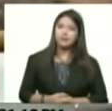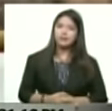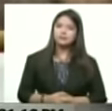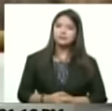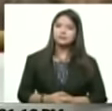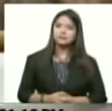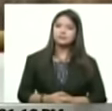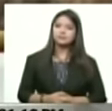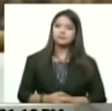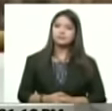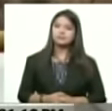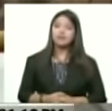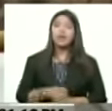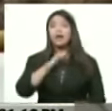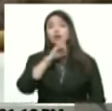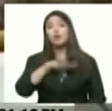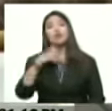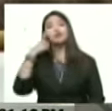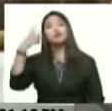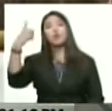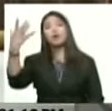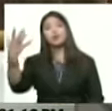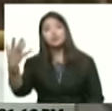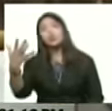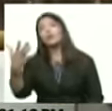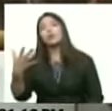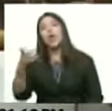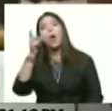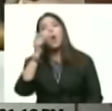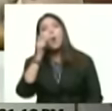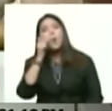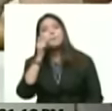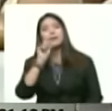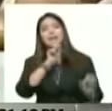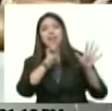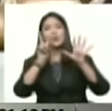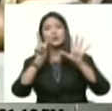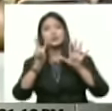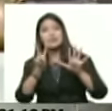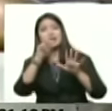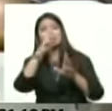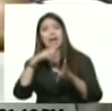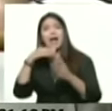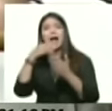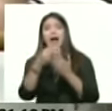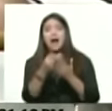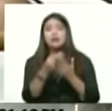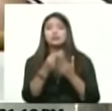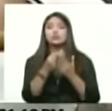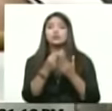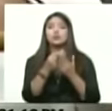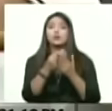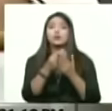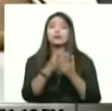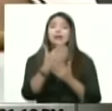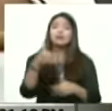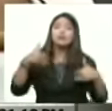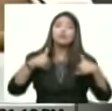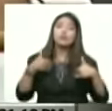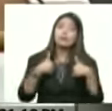La paradoja esa o la historia es el sueño ese del faraón de los siete años de vacas flacas y los siete años de vacas gordas.